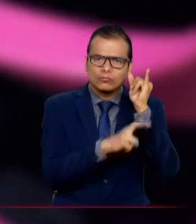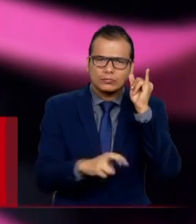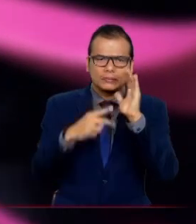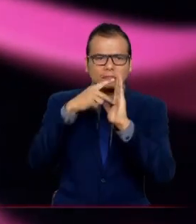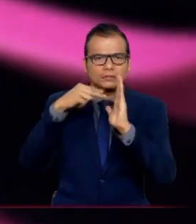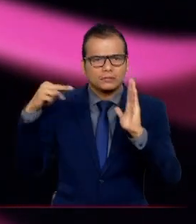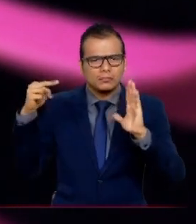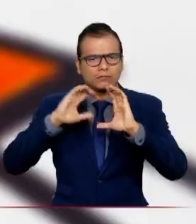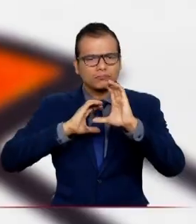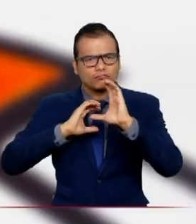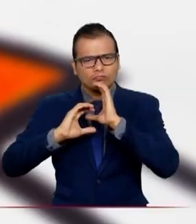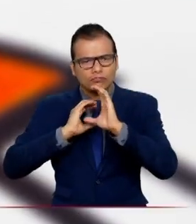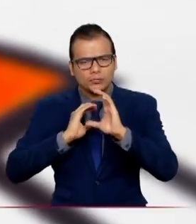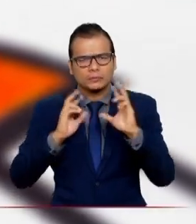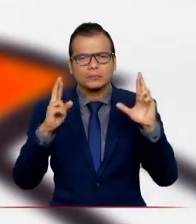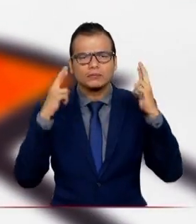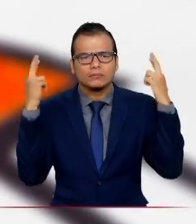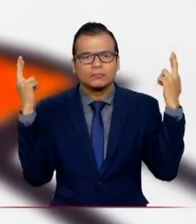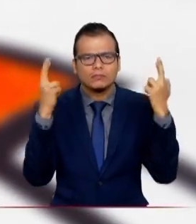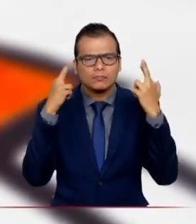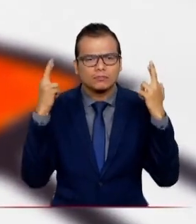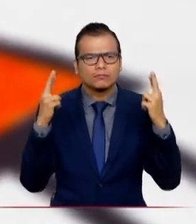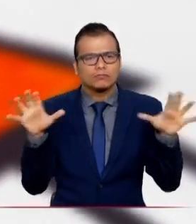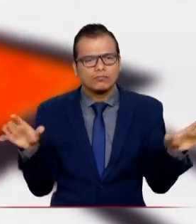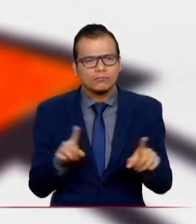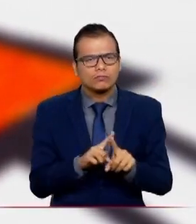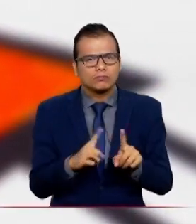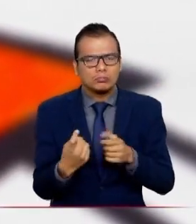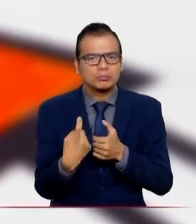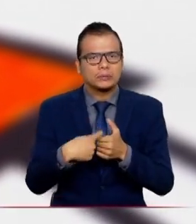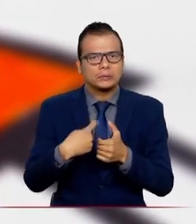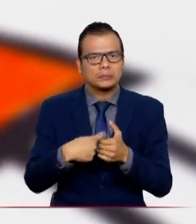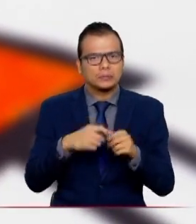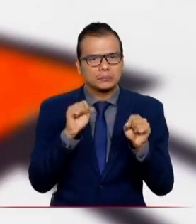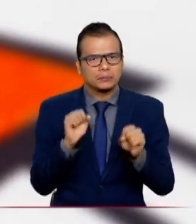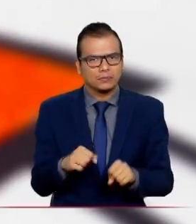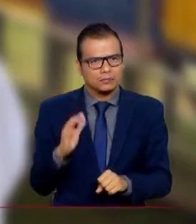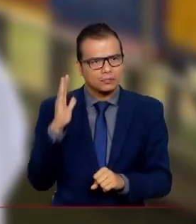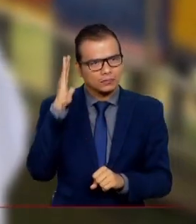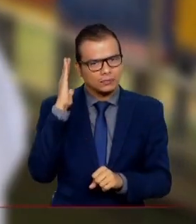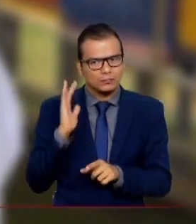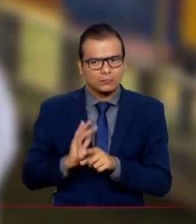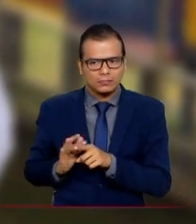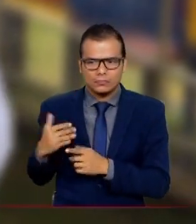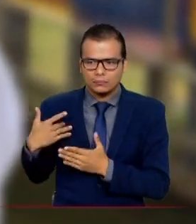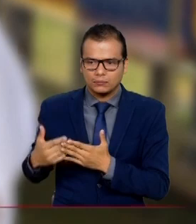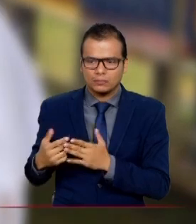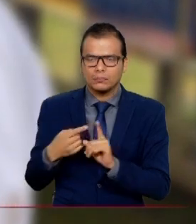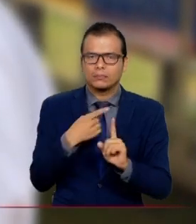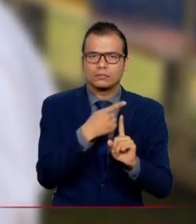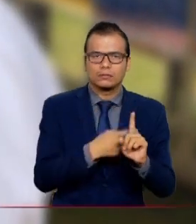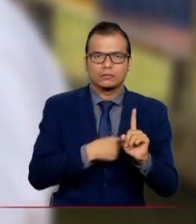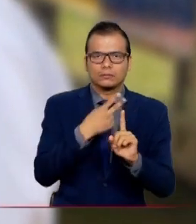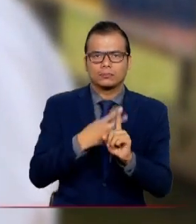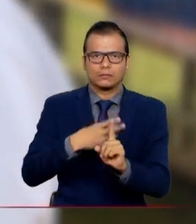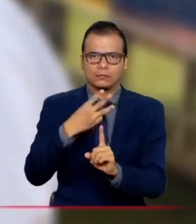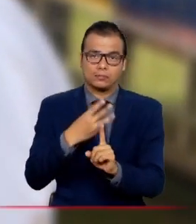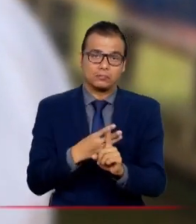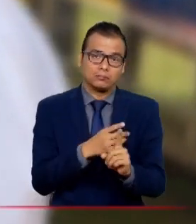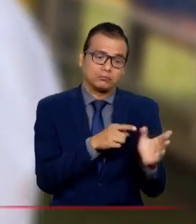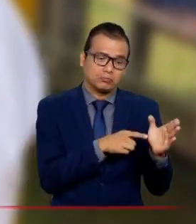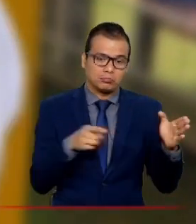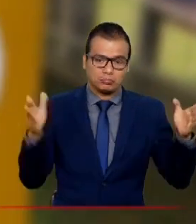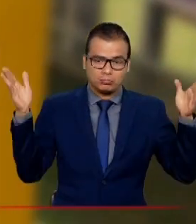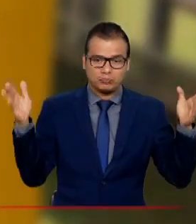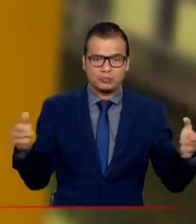tecnológico, comunicativo, recreativo o lúdico, las cuales deben tener al menos 3 meses de implementación entre enero de 2023 y lo corrido